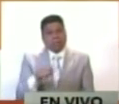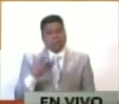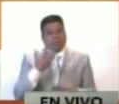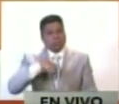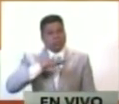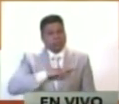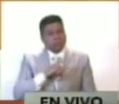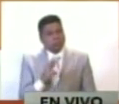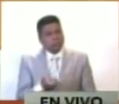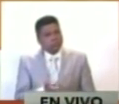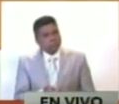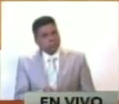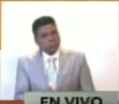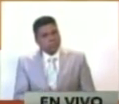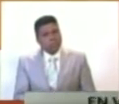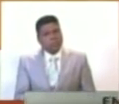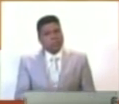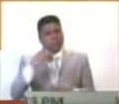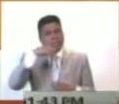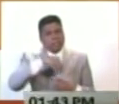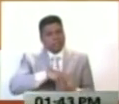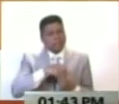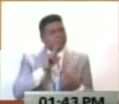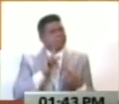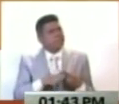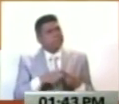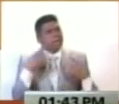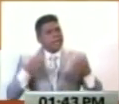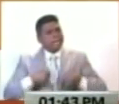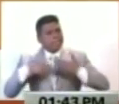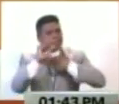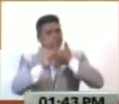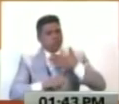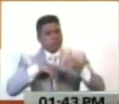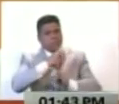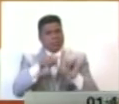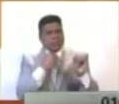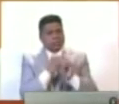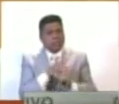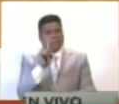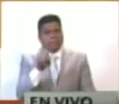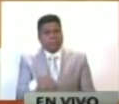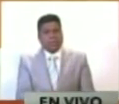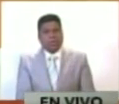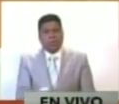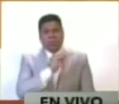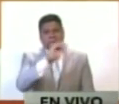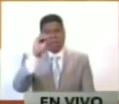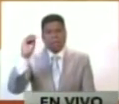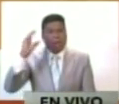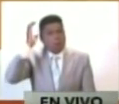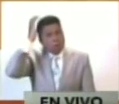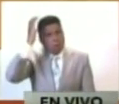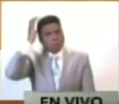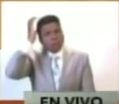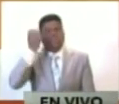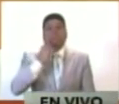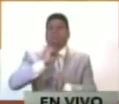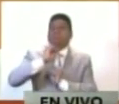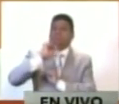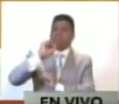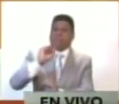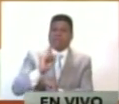los relacionamientos externos, mal coloca al Mercosur a nivel internacional. Entonces, un llamado a la conciencia en defensa